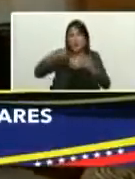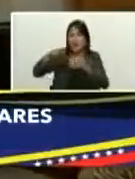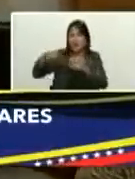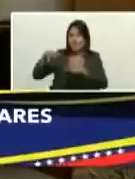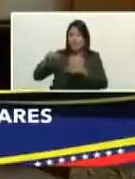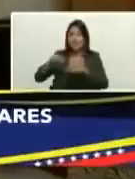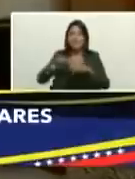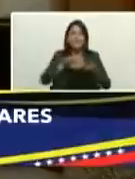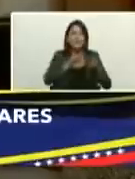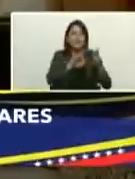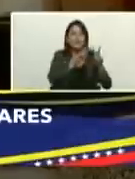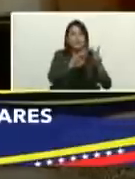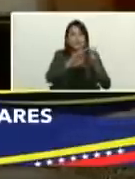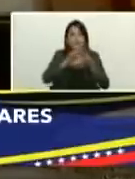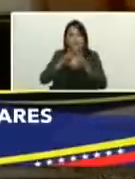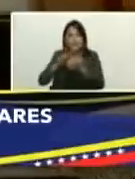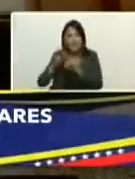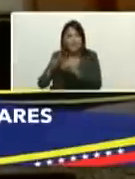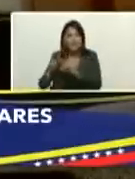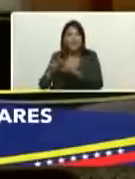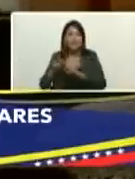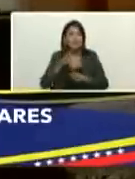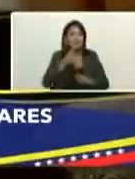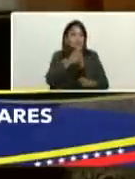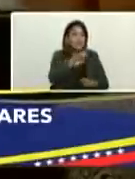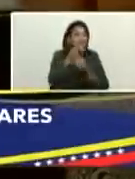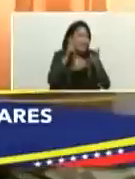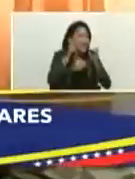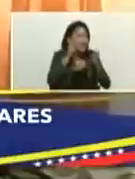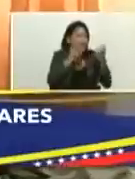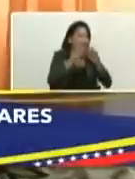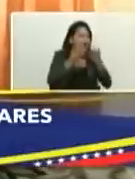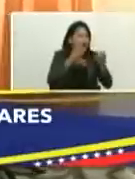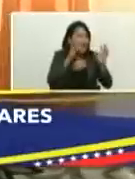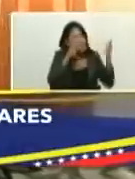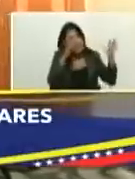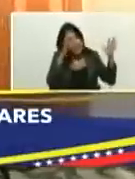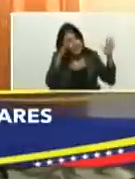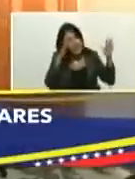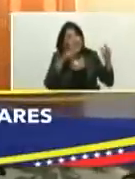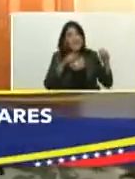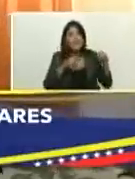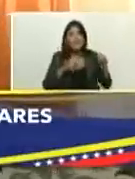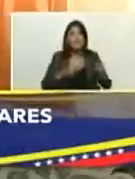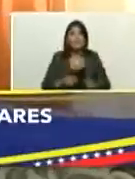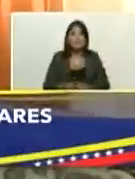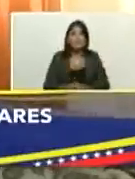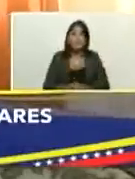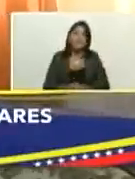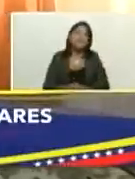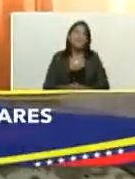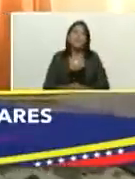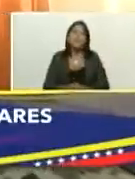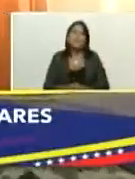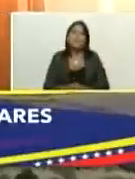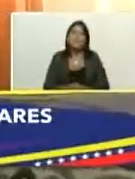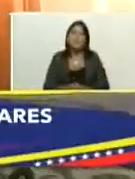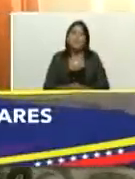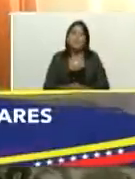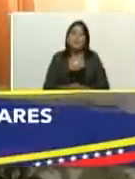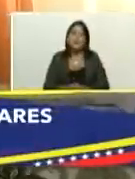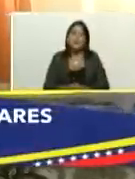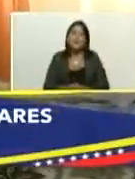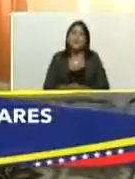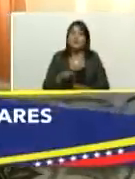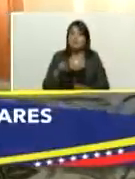de Villa Betania, aquí organizados, no solamente planificando su vivienda junto al gobierno bolivariano,